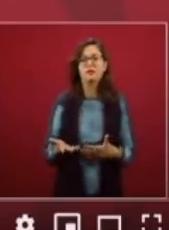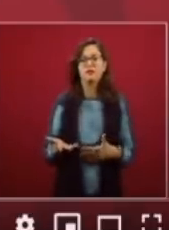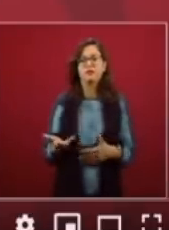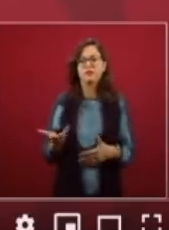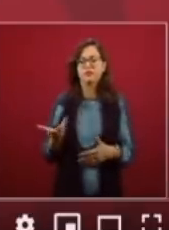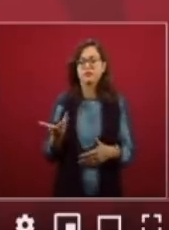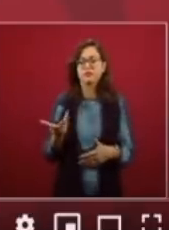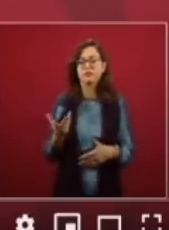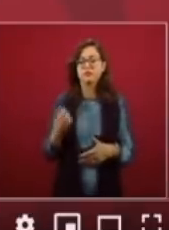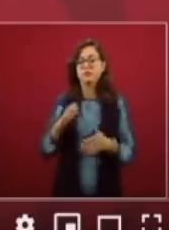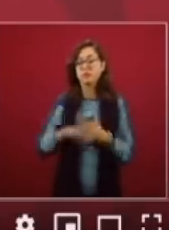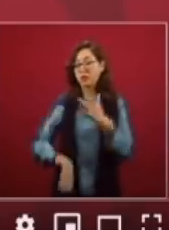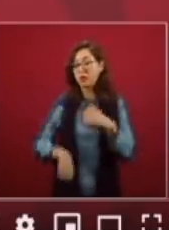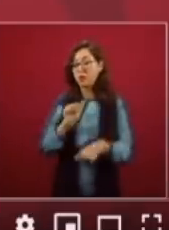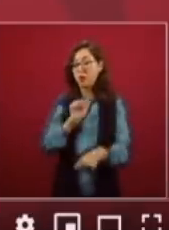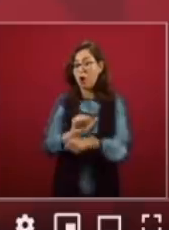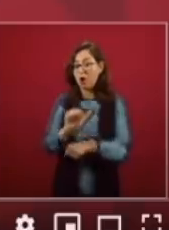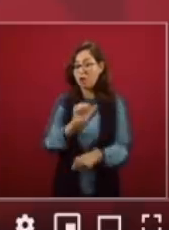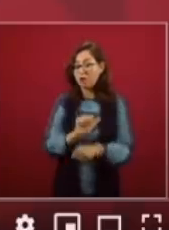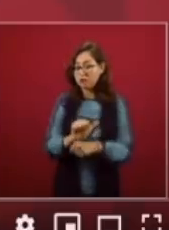en Argentina.